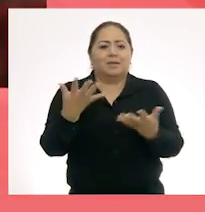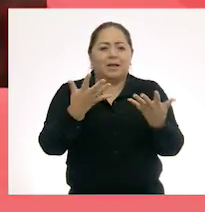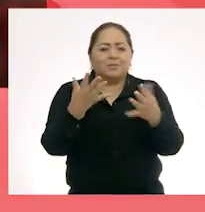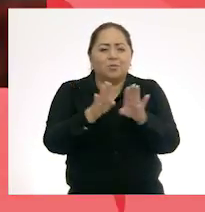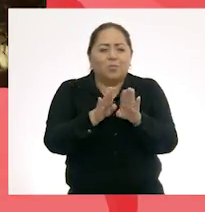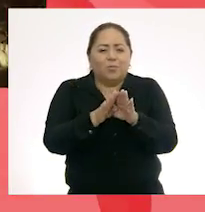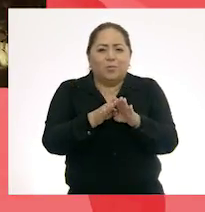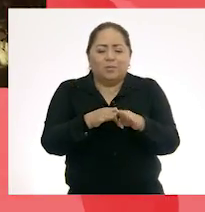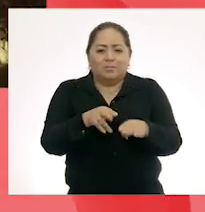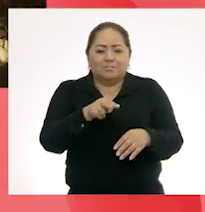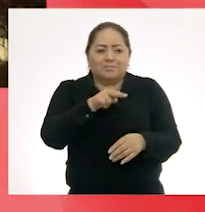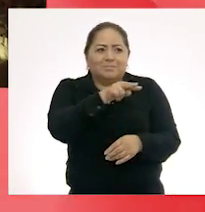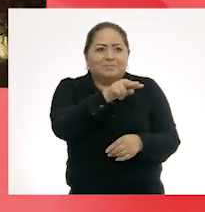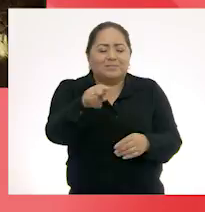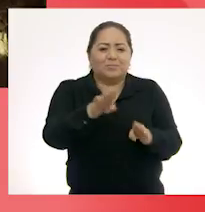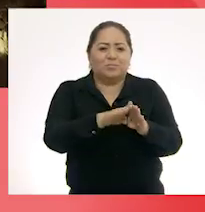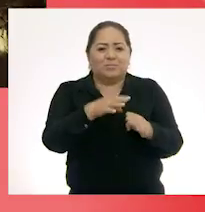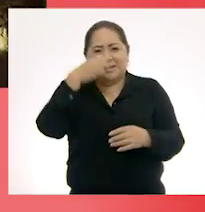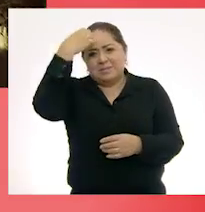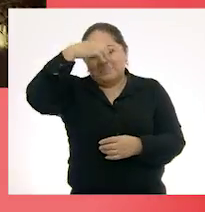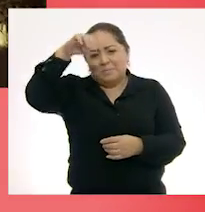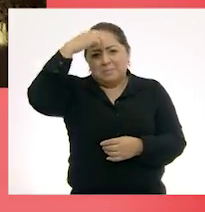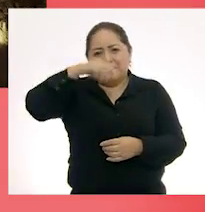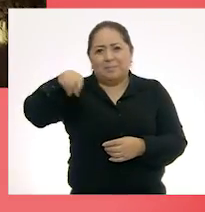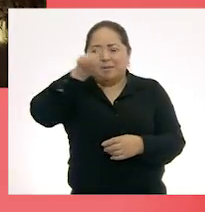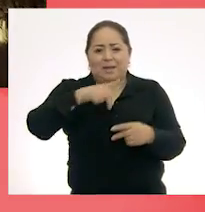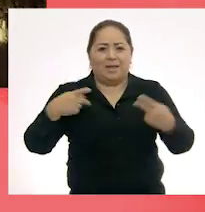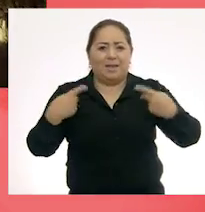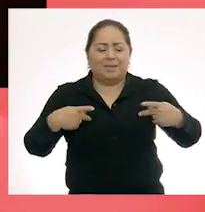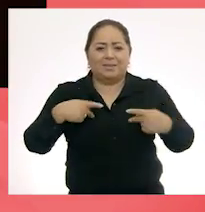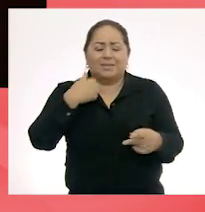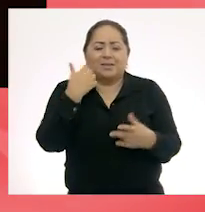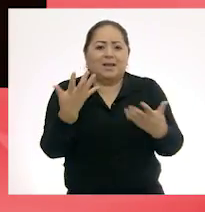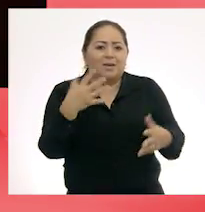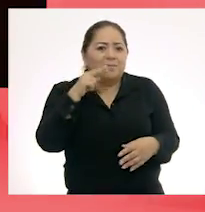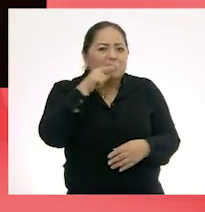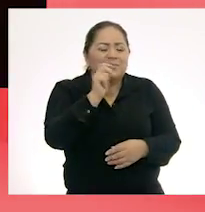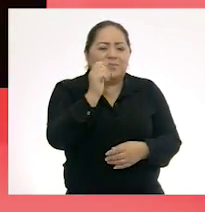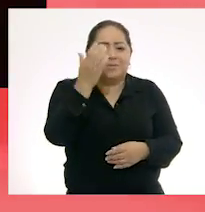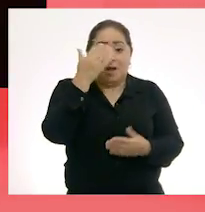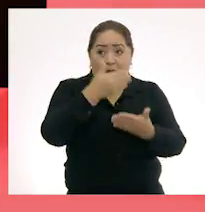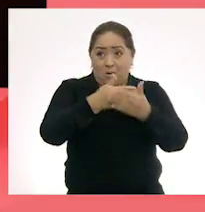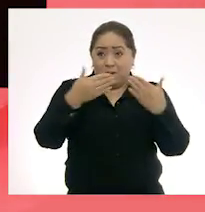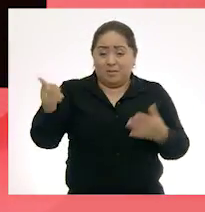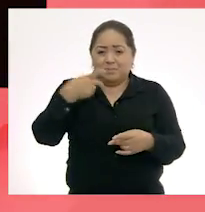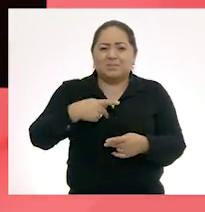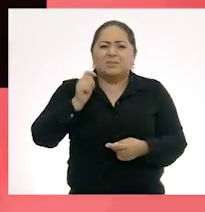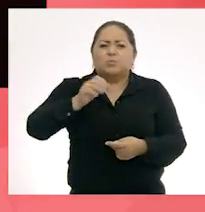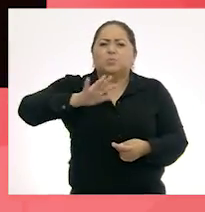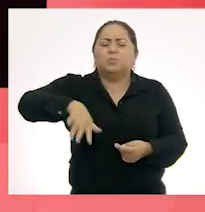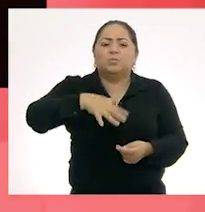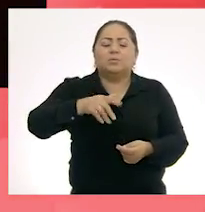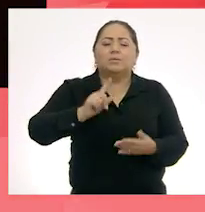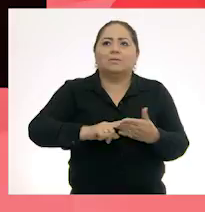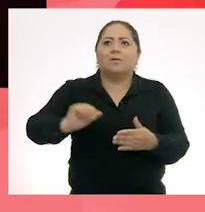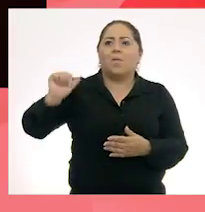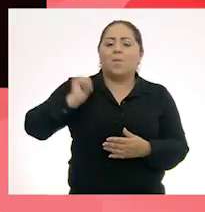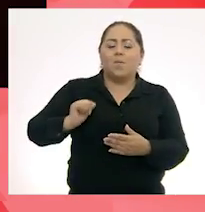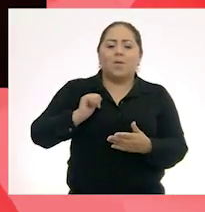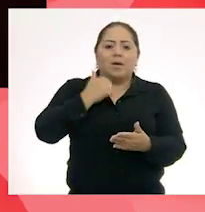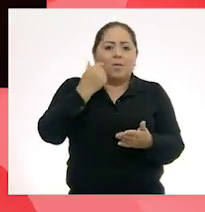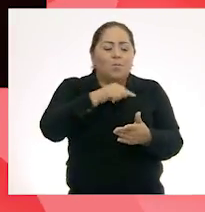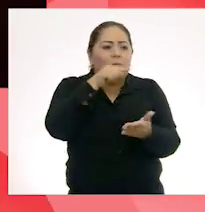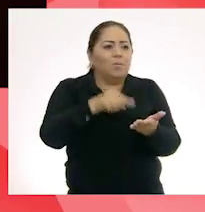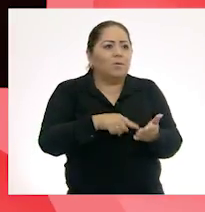esa expectativa y esas experiencias que la gente está buscando. La gente hoy en día lo que busca es, al llegar a un